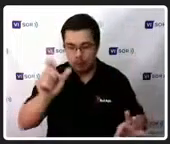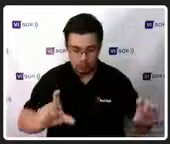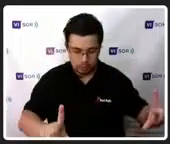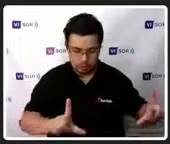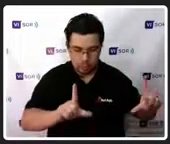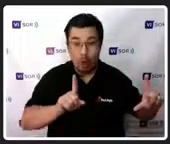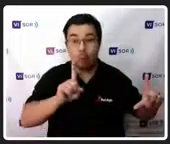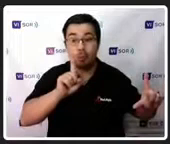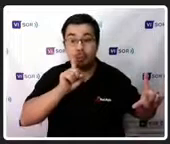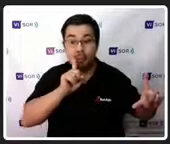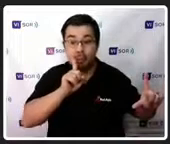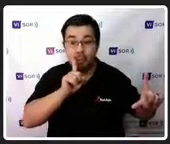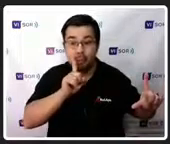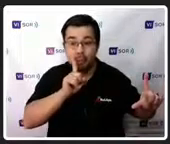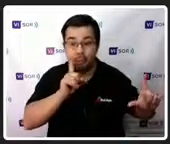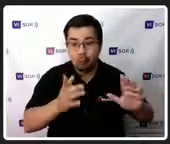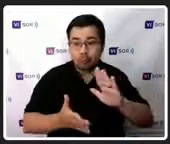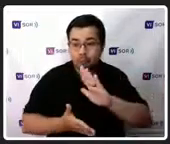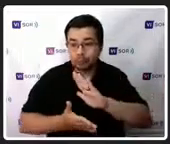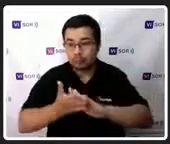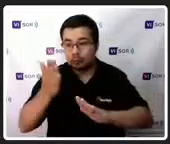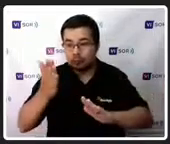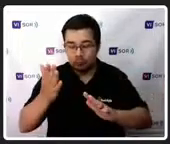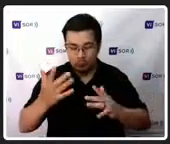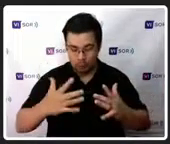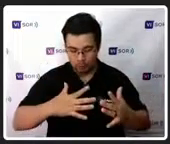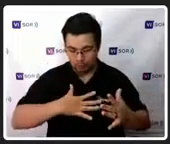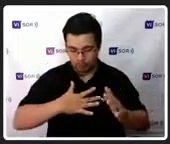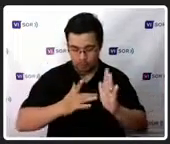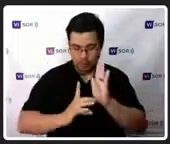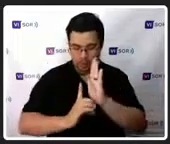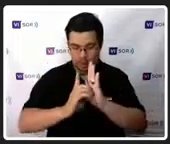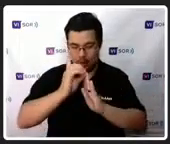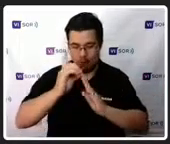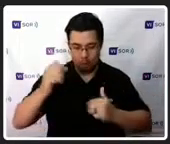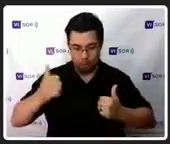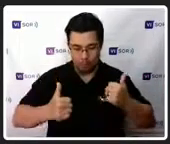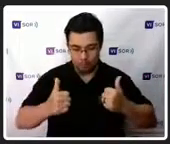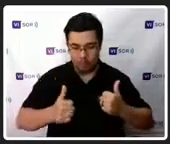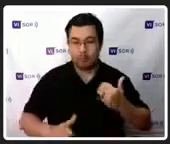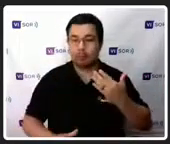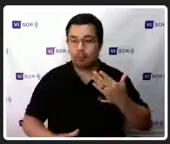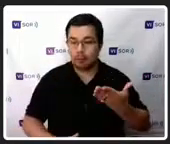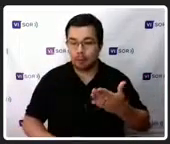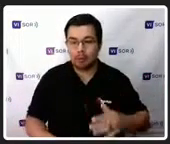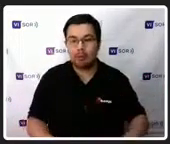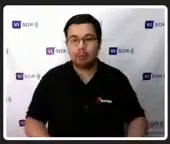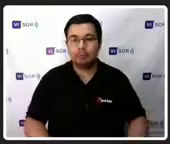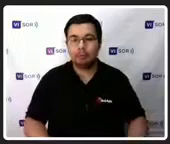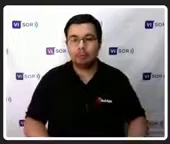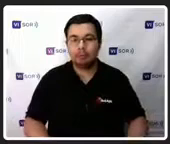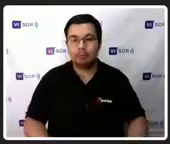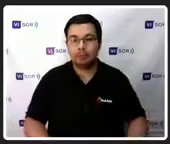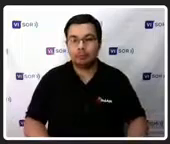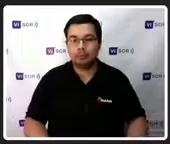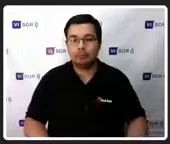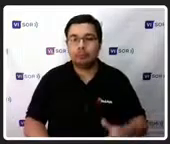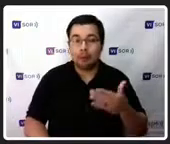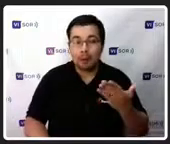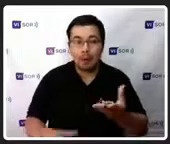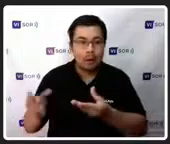hacer con su desarrollo profesional. Así es que aquí un poco la invitación es que, ¿no es cierto?, desde el